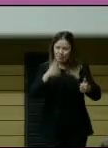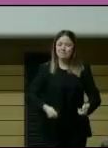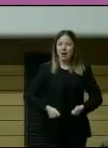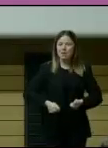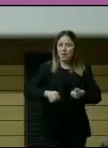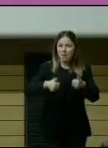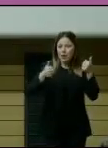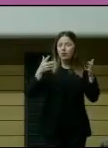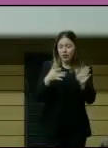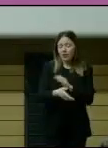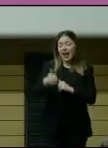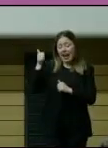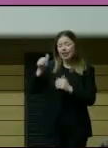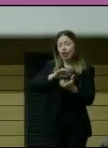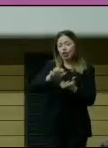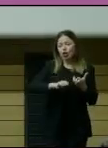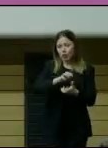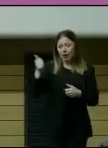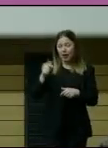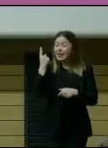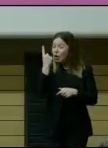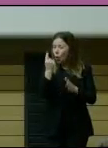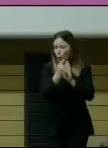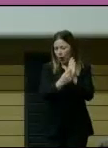eso es lo que nos generó esta tormenta mediática. Aquí hay un dato.